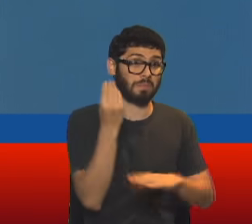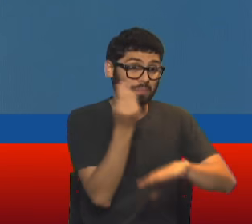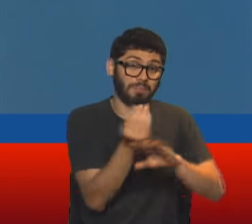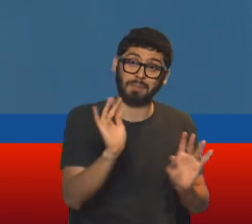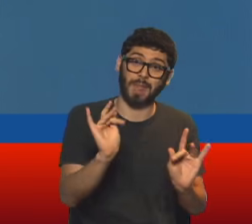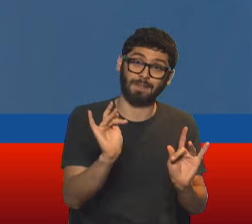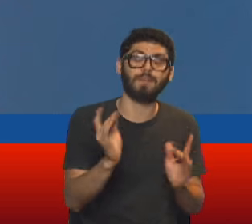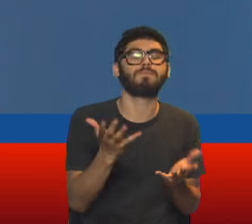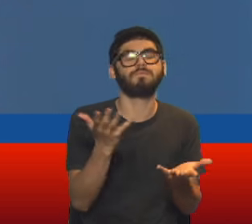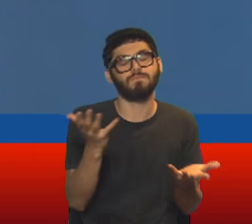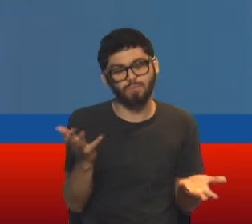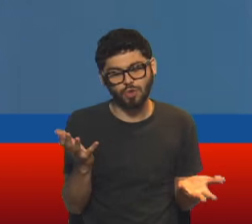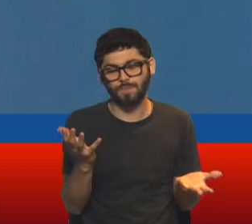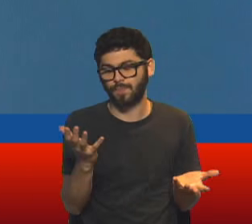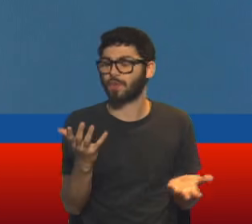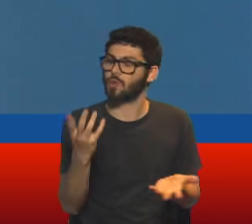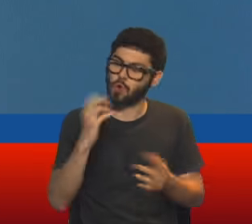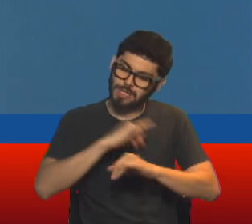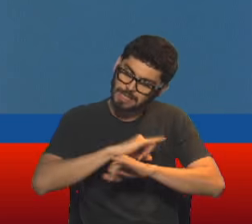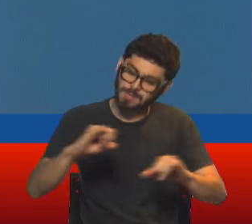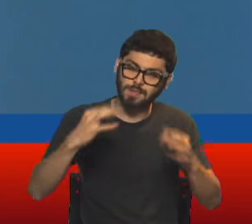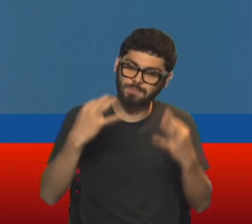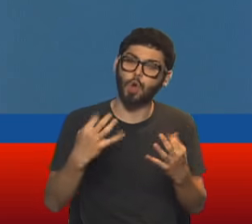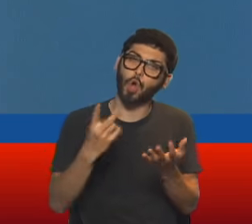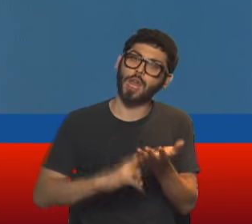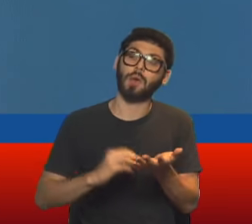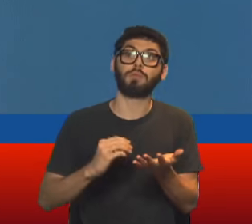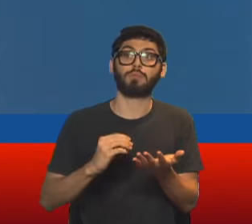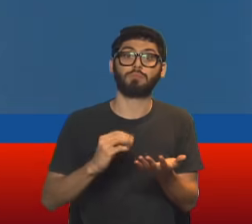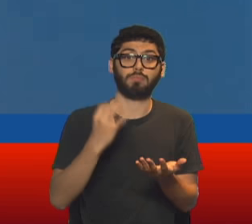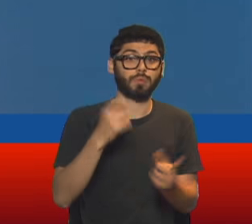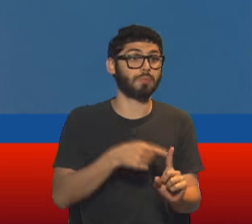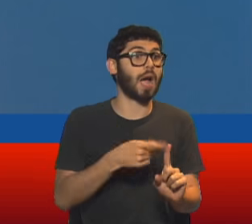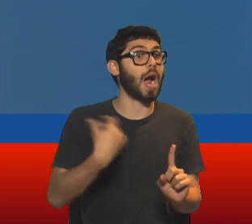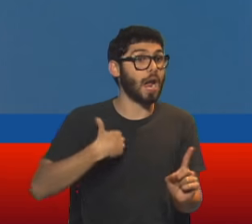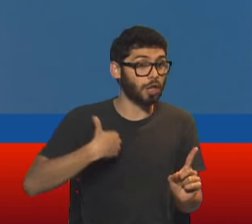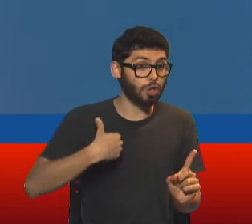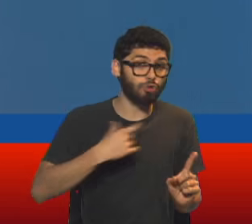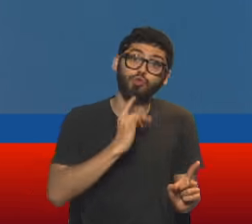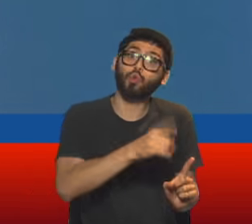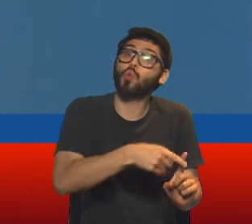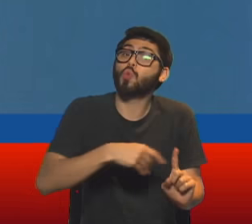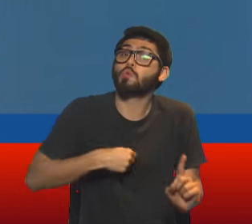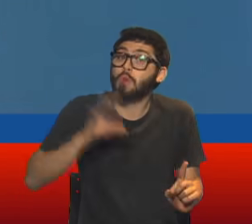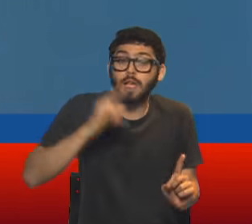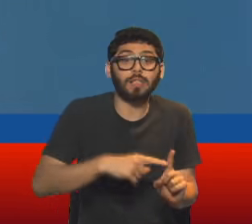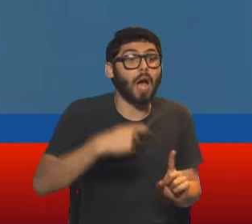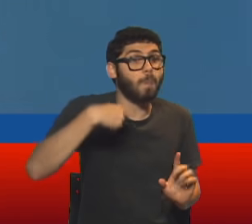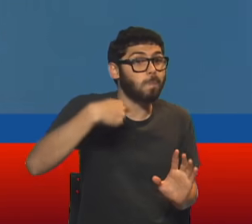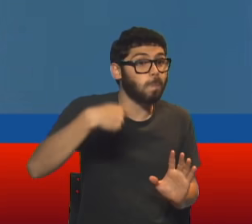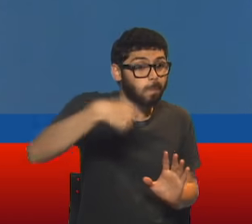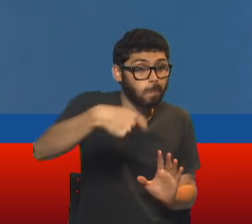que ofrecemos porque insisto es una decisión de ese argentino que ya aportó que ya tiene sus 30 años de aportes